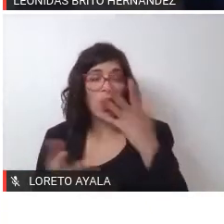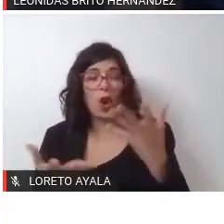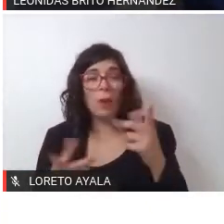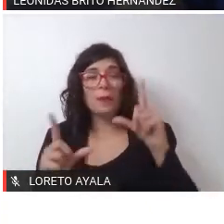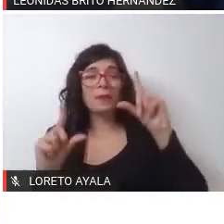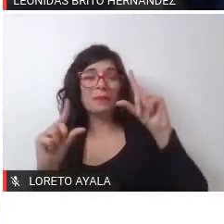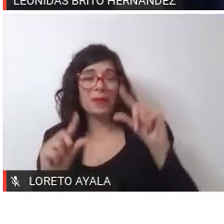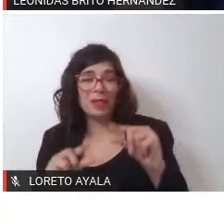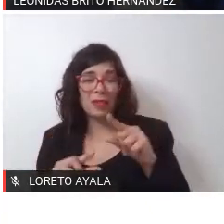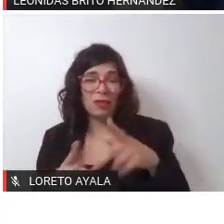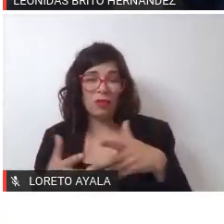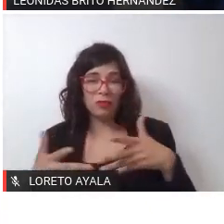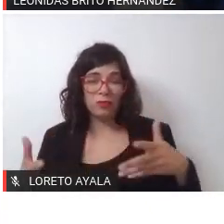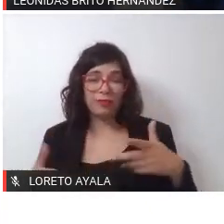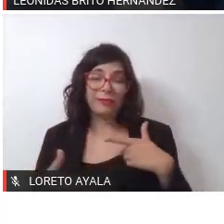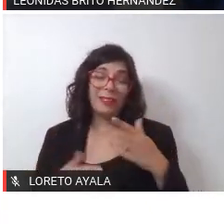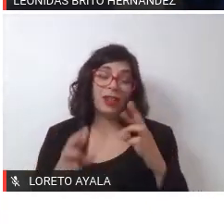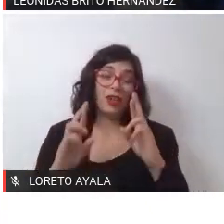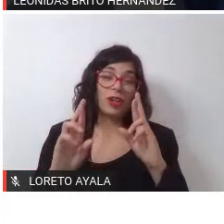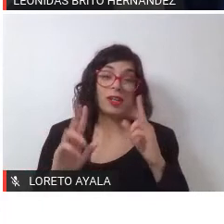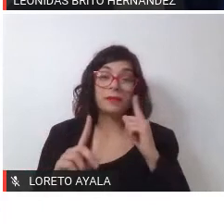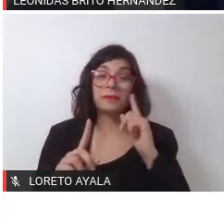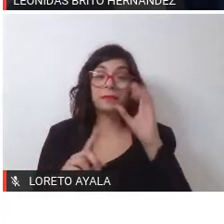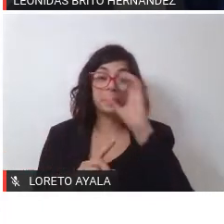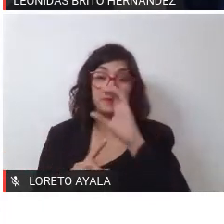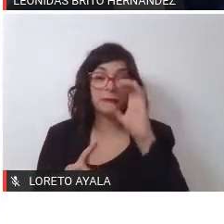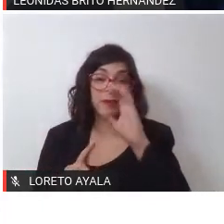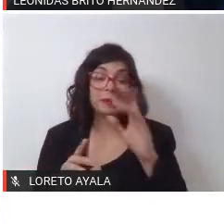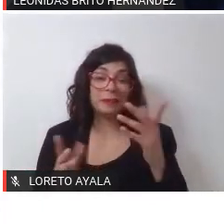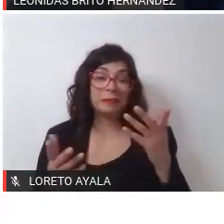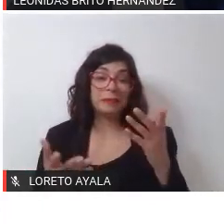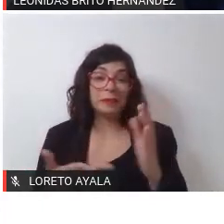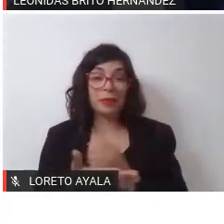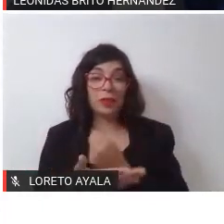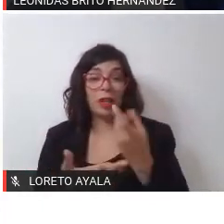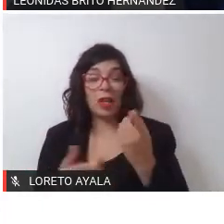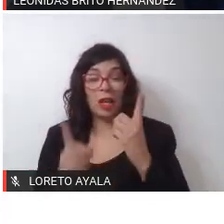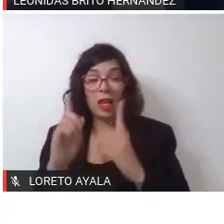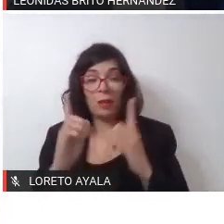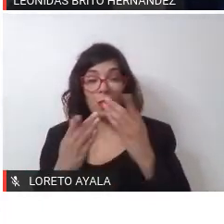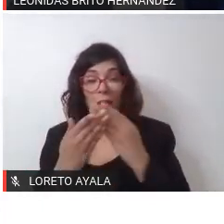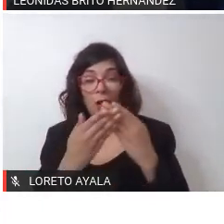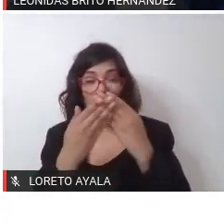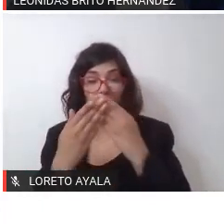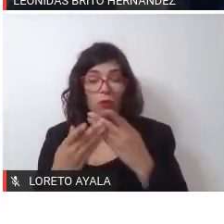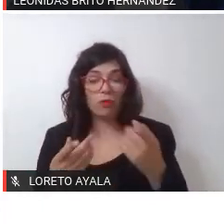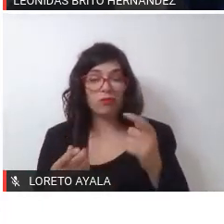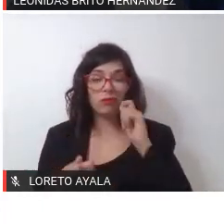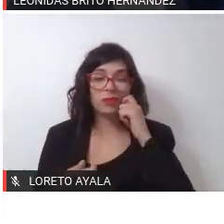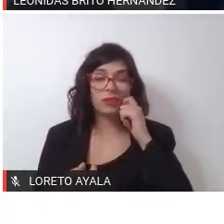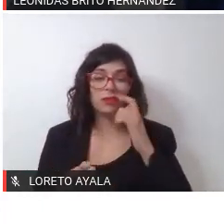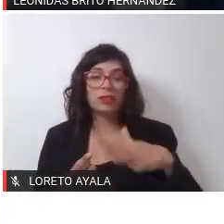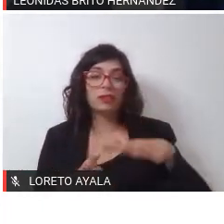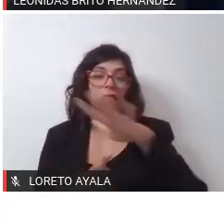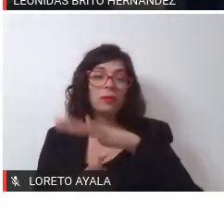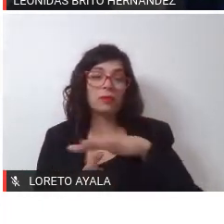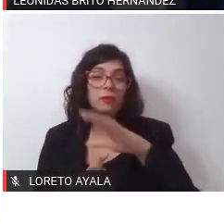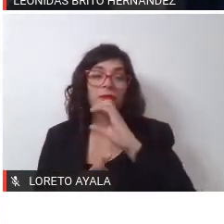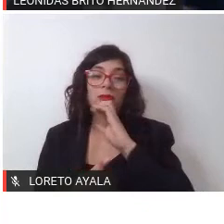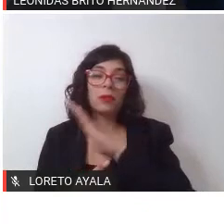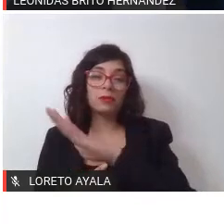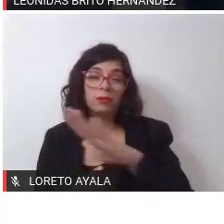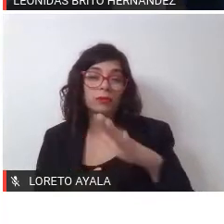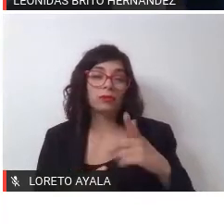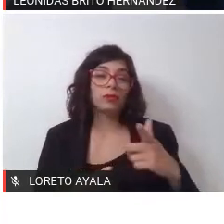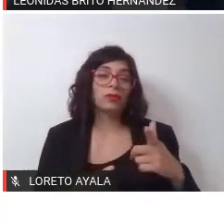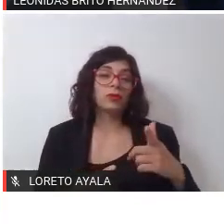índices. Y vamos a ver ahí si quizás puede salir algunos estudios relacionados a lo que es el contexto rural y el contexto